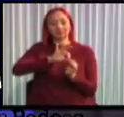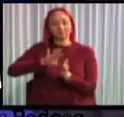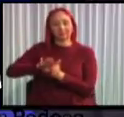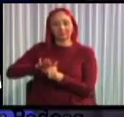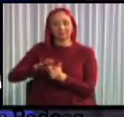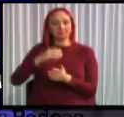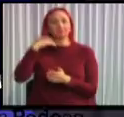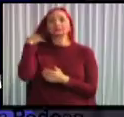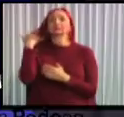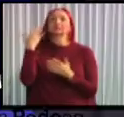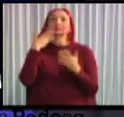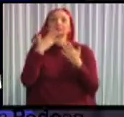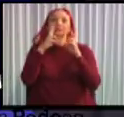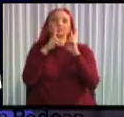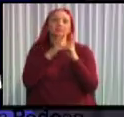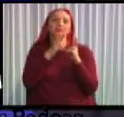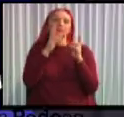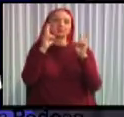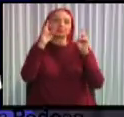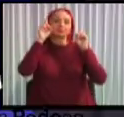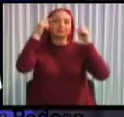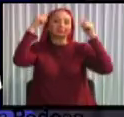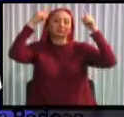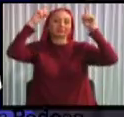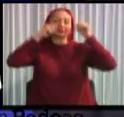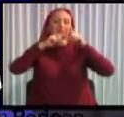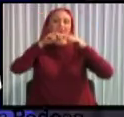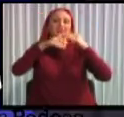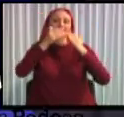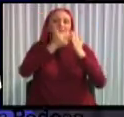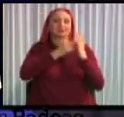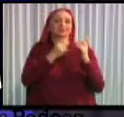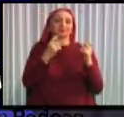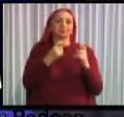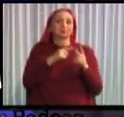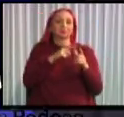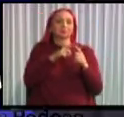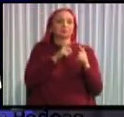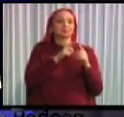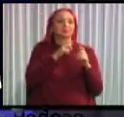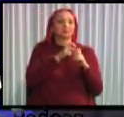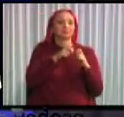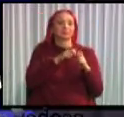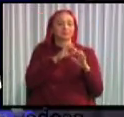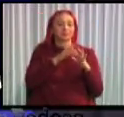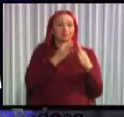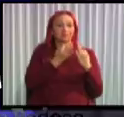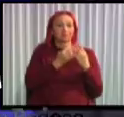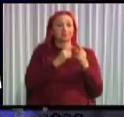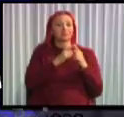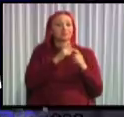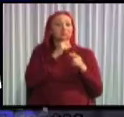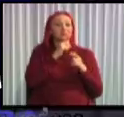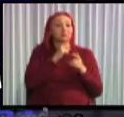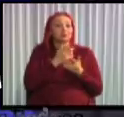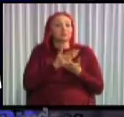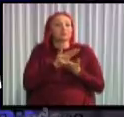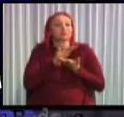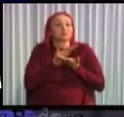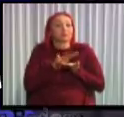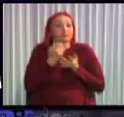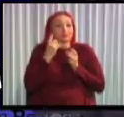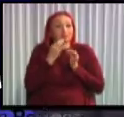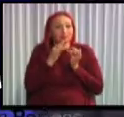radicalmente, que es verdad el tema de la fama y todo eso, que se hacen poco humildes y eso es un problema familiar, o realmente